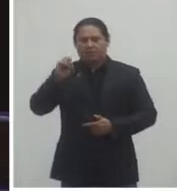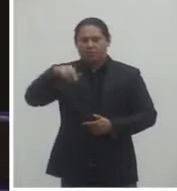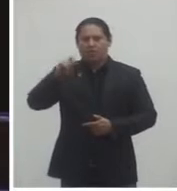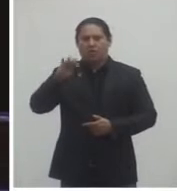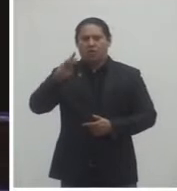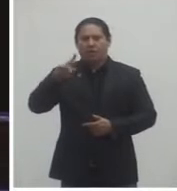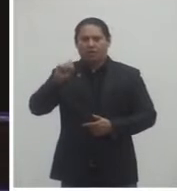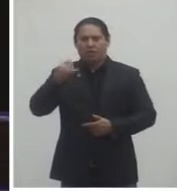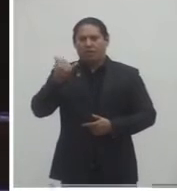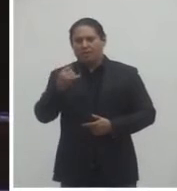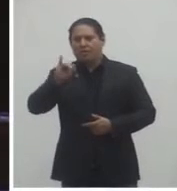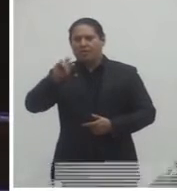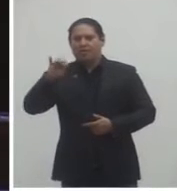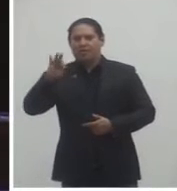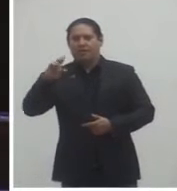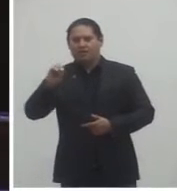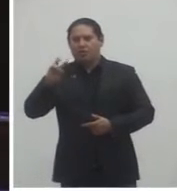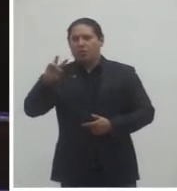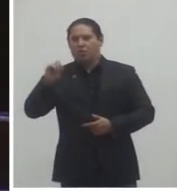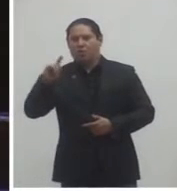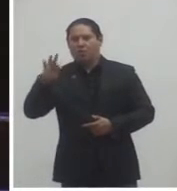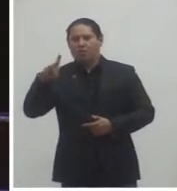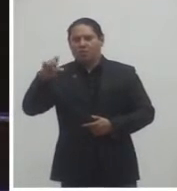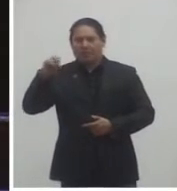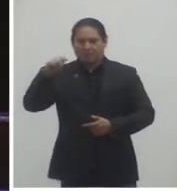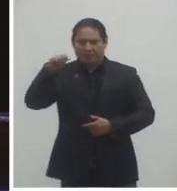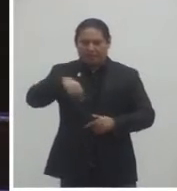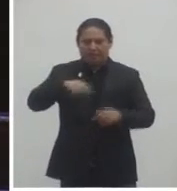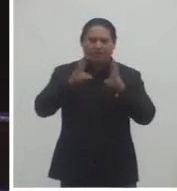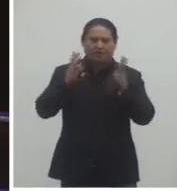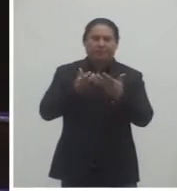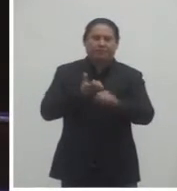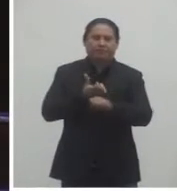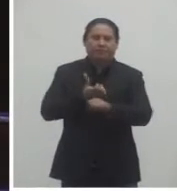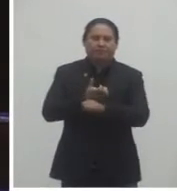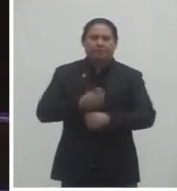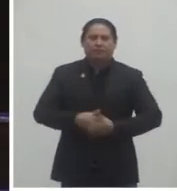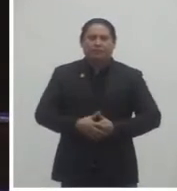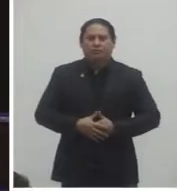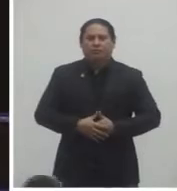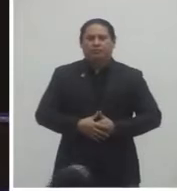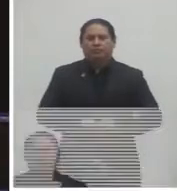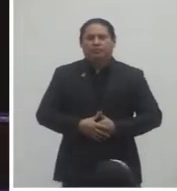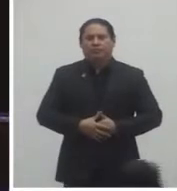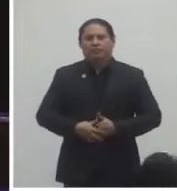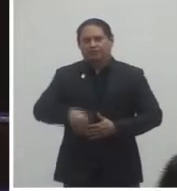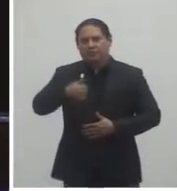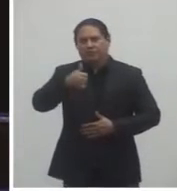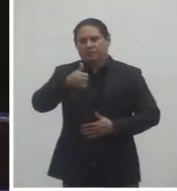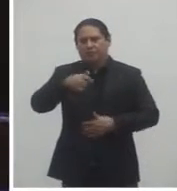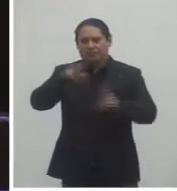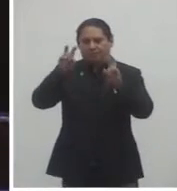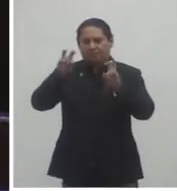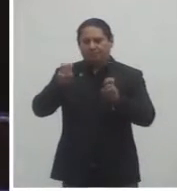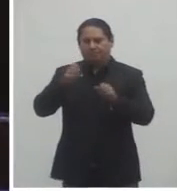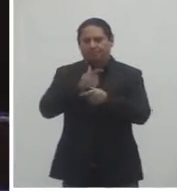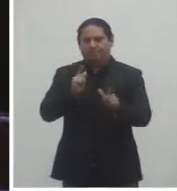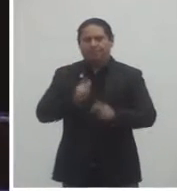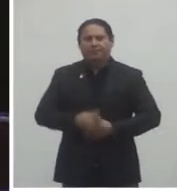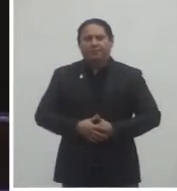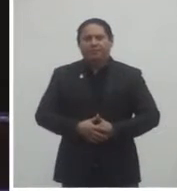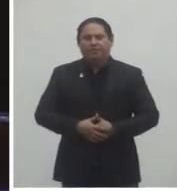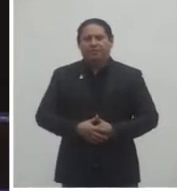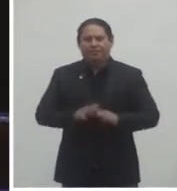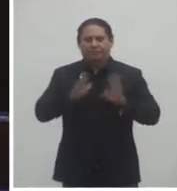e Isidro Bando Medina, integrantes de esta 68ª legislatura. Punto 6, asuntos